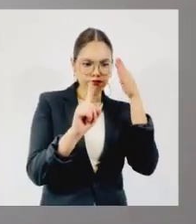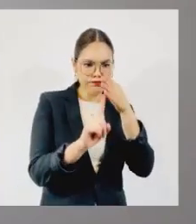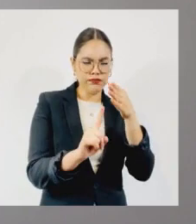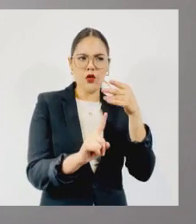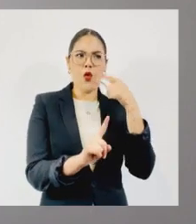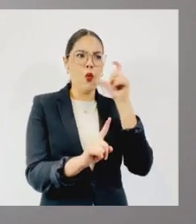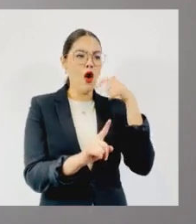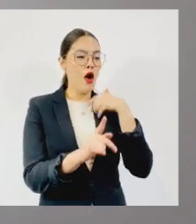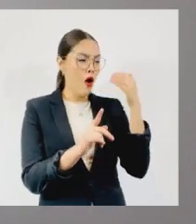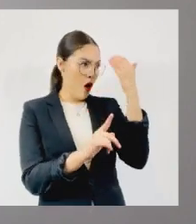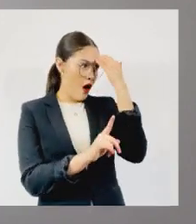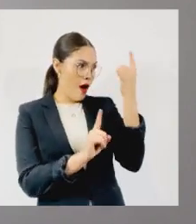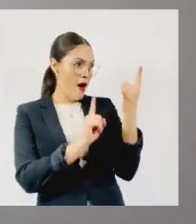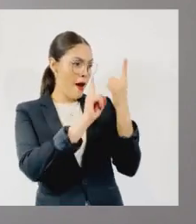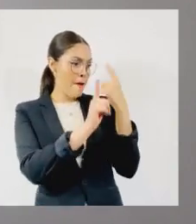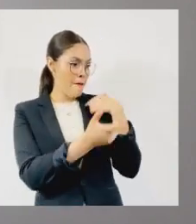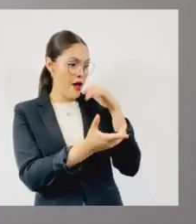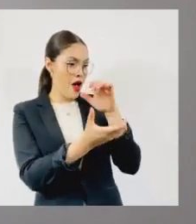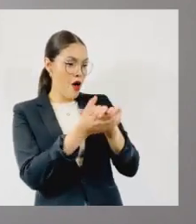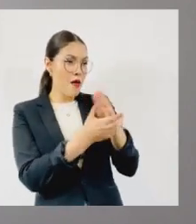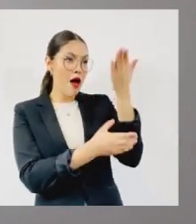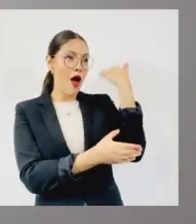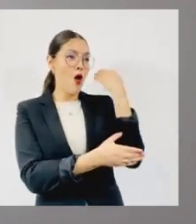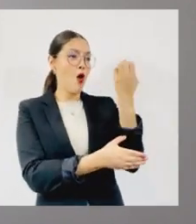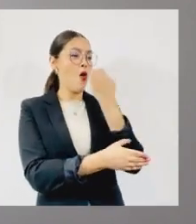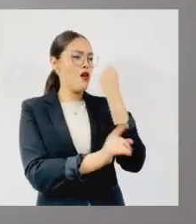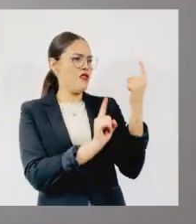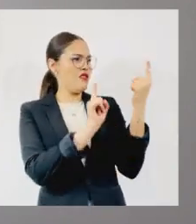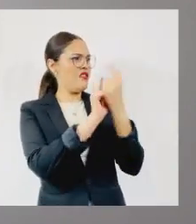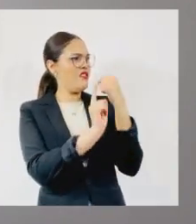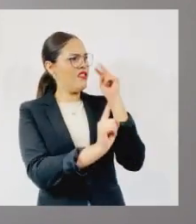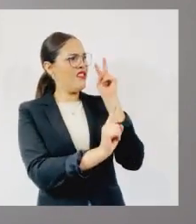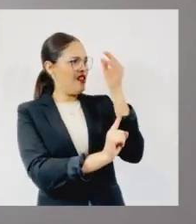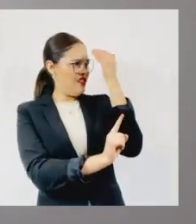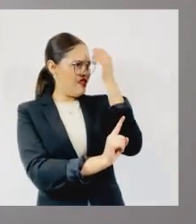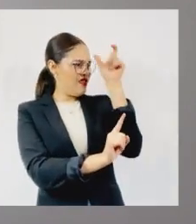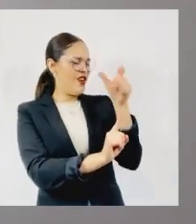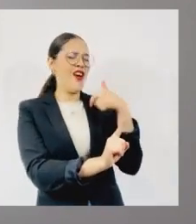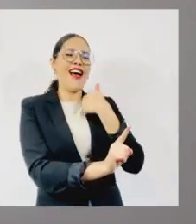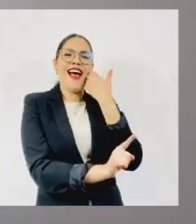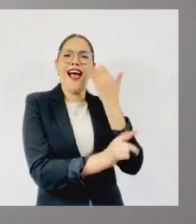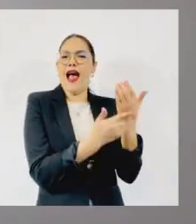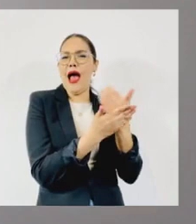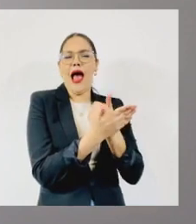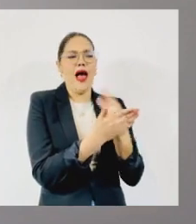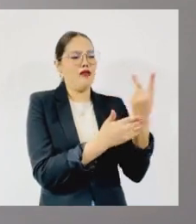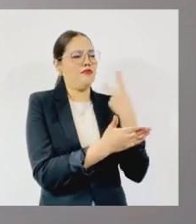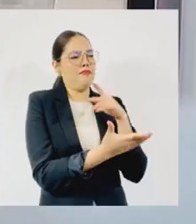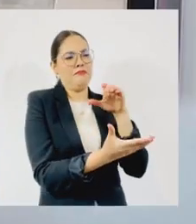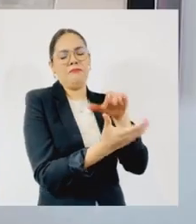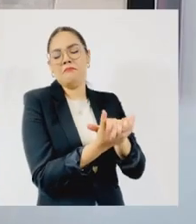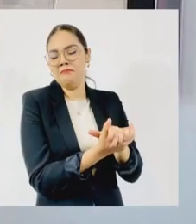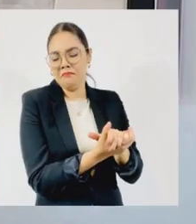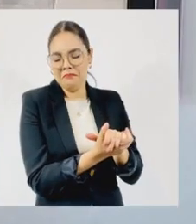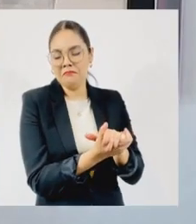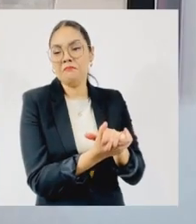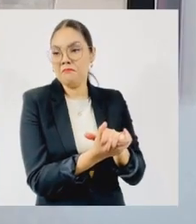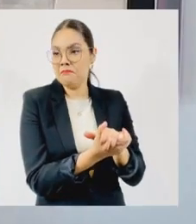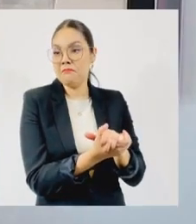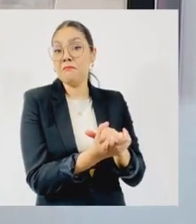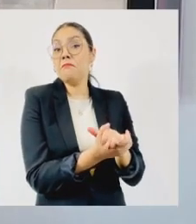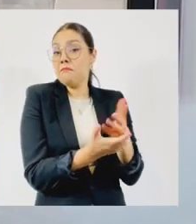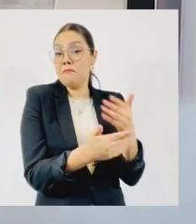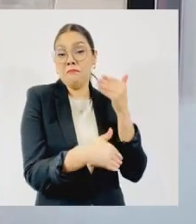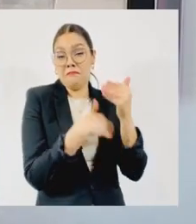clases. Y desde que yo conocí a mi marido, yo dije, me quiero casar con él. Y